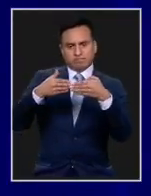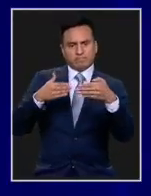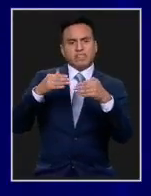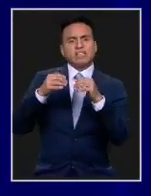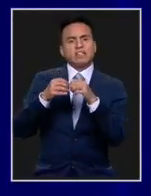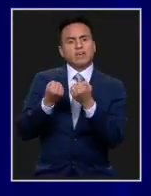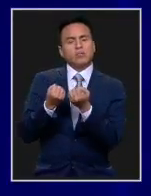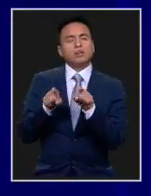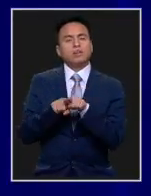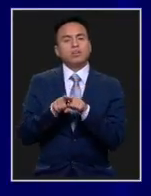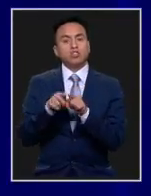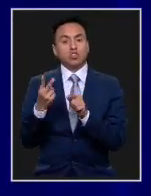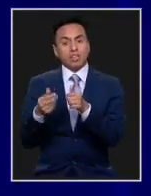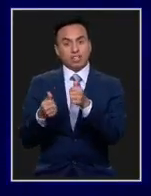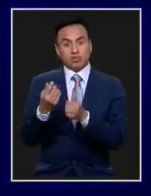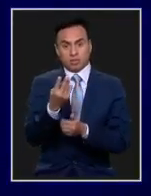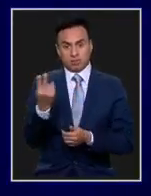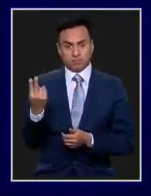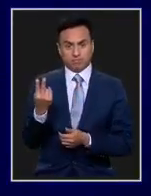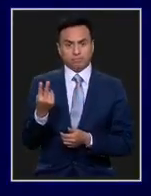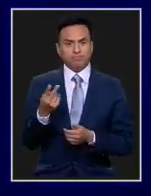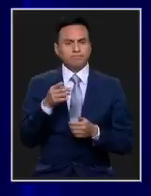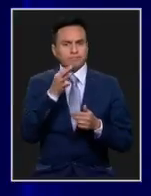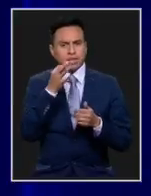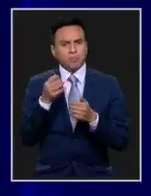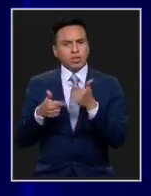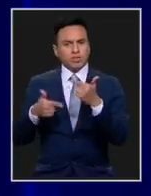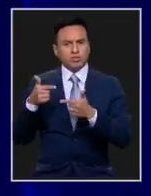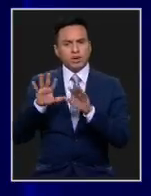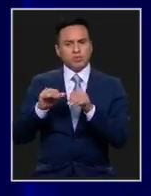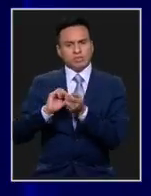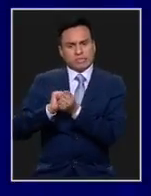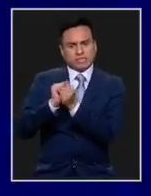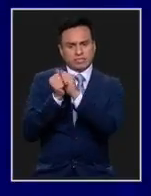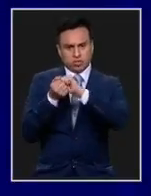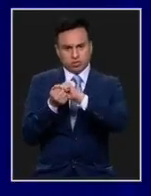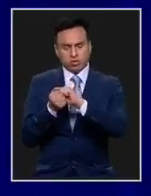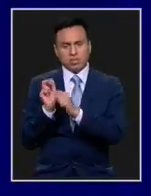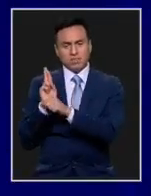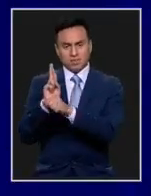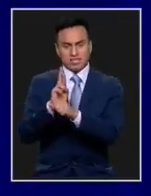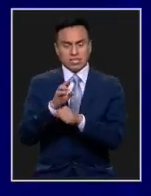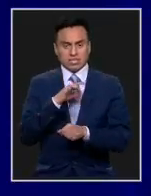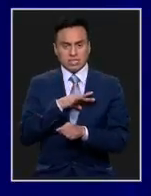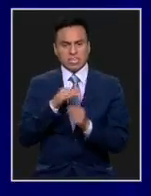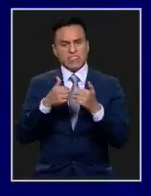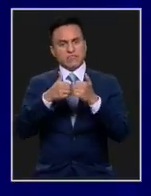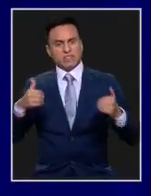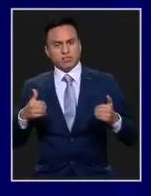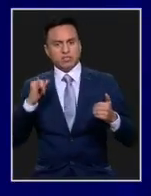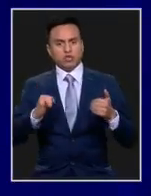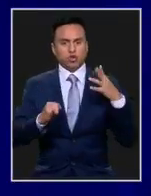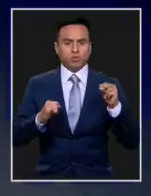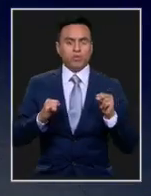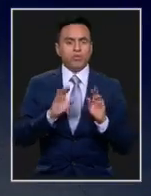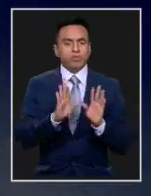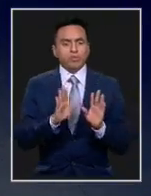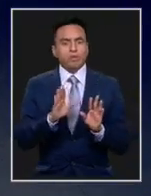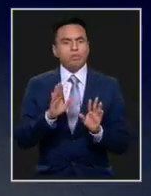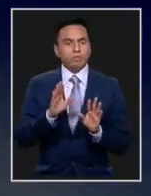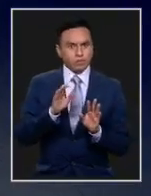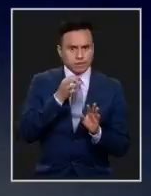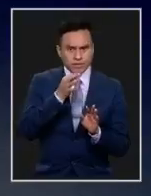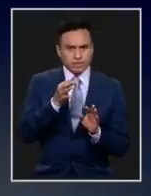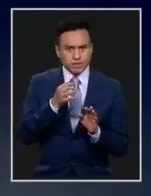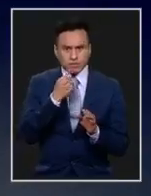los dos candidatos que están al lado mío son políticos de la época la transición que representan ese chile dividido en tres y llenos de generales calibre de arriba o